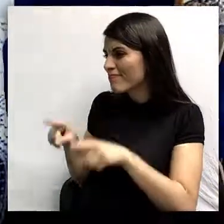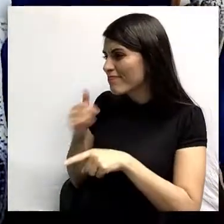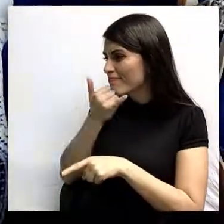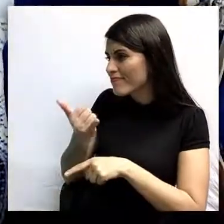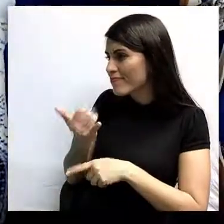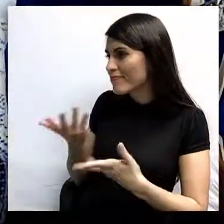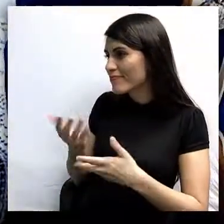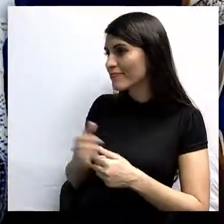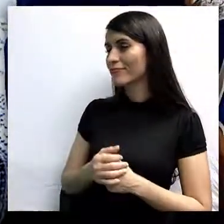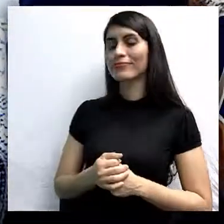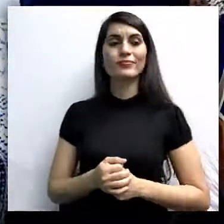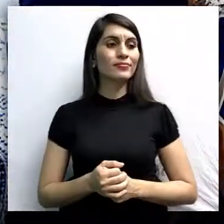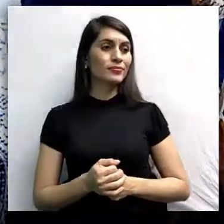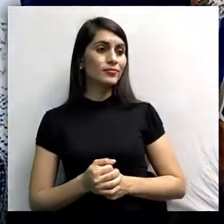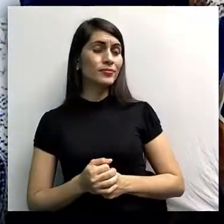¿Qué sucede?